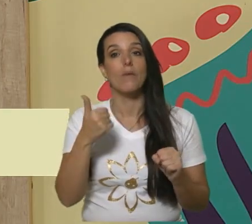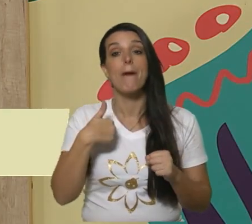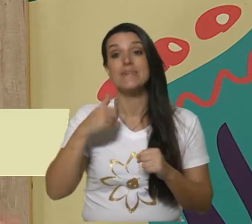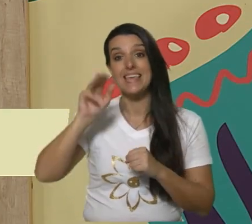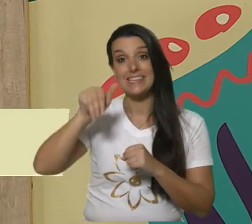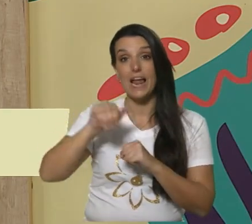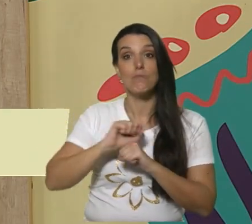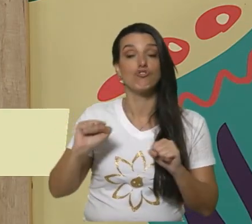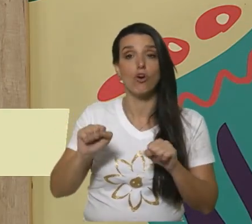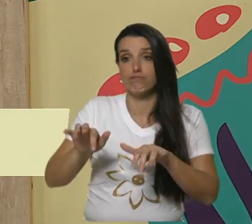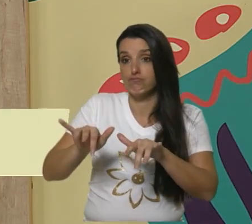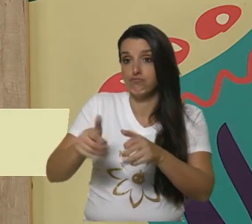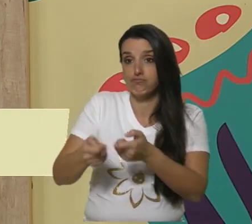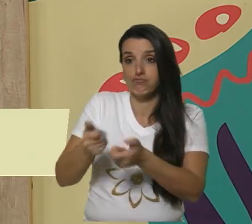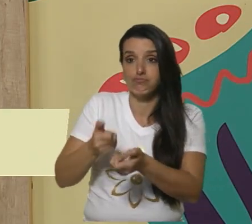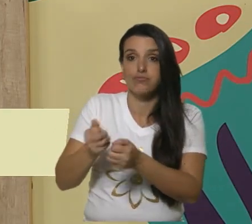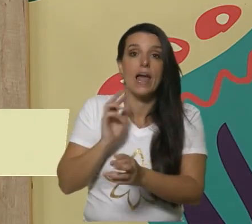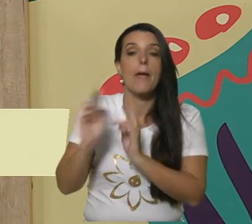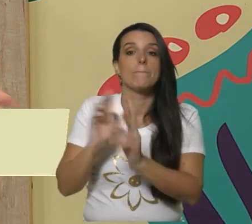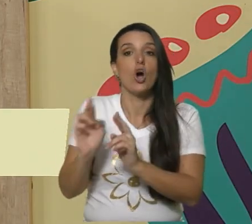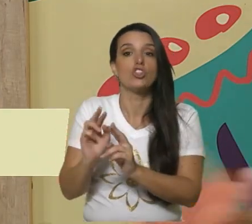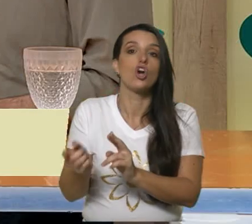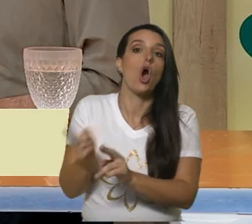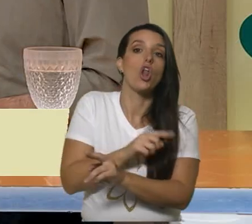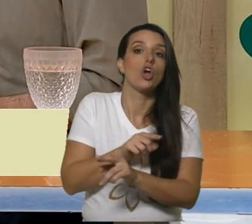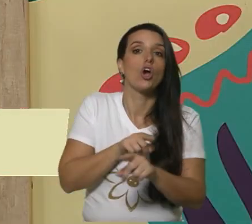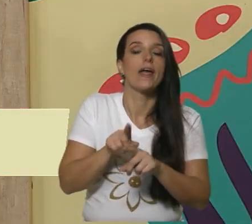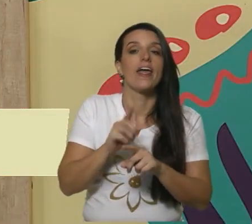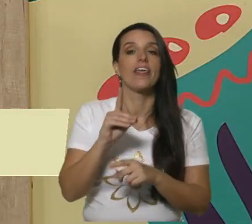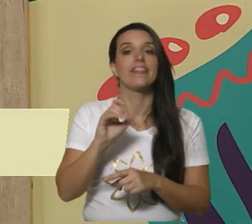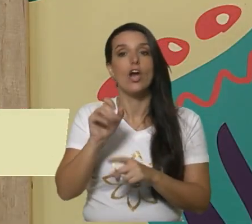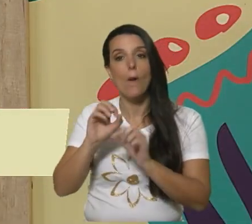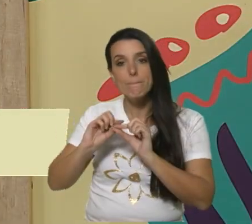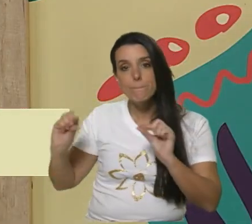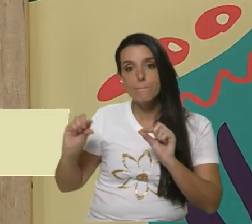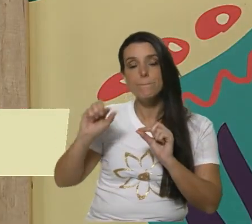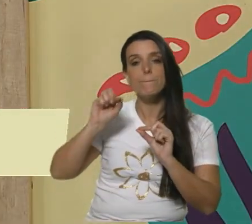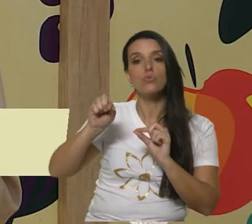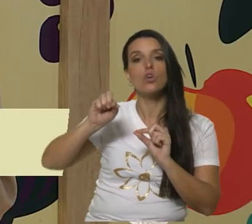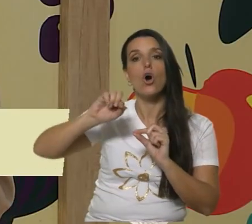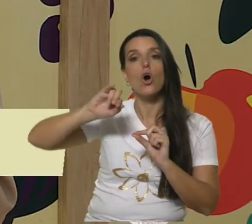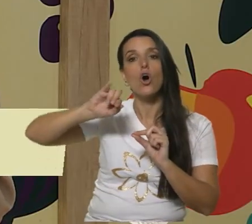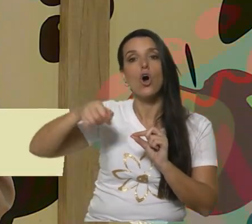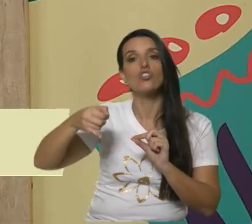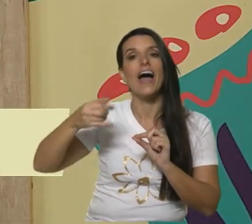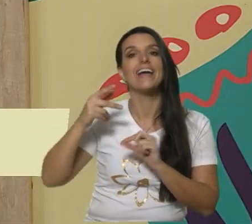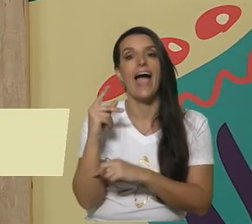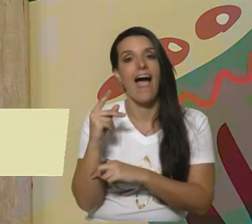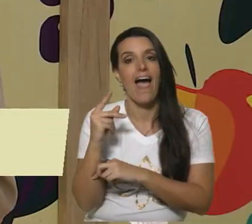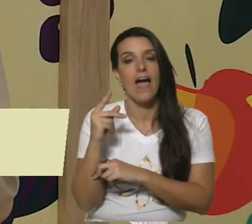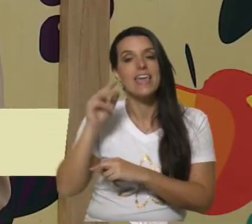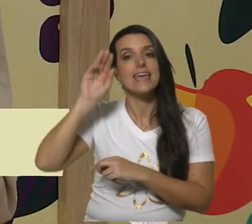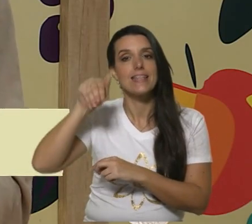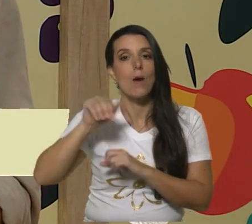Instagram y yo ahí a través de ahí ya lo contacto con con betiana y les manda toda la información Diego J Castro Diego jcast en instagram ahí